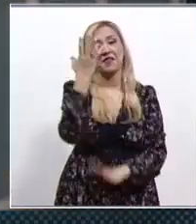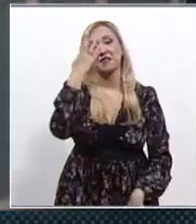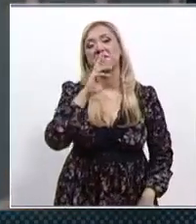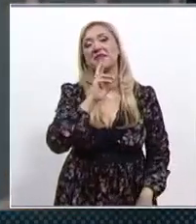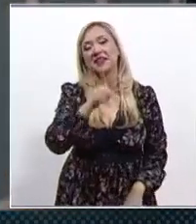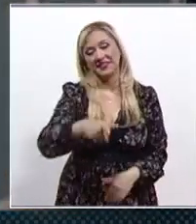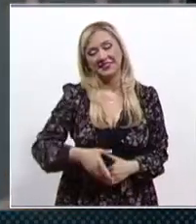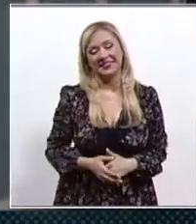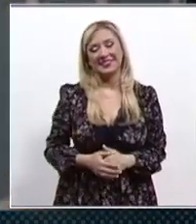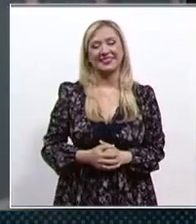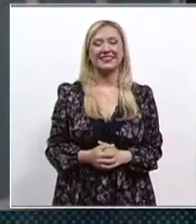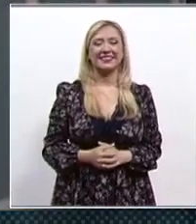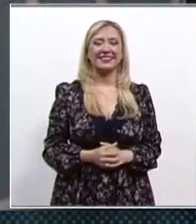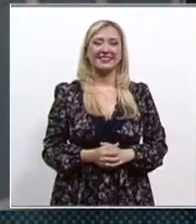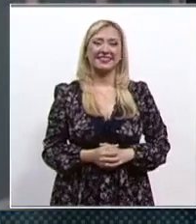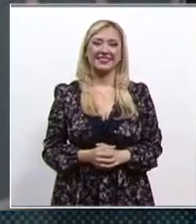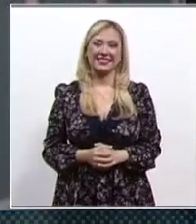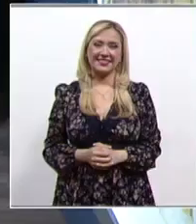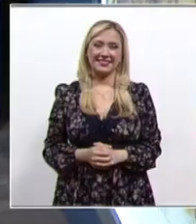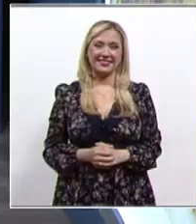de la Federación, Jesús Daza.